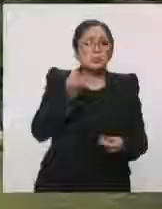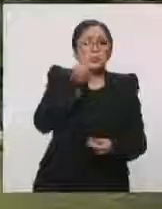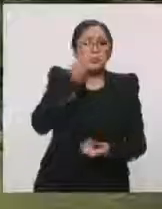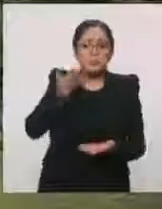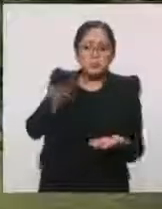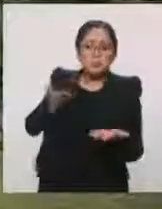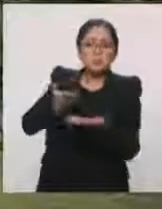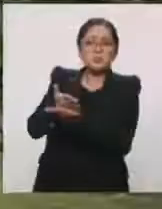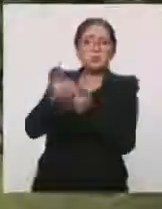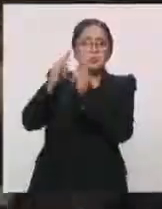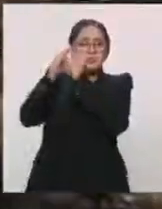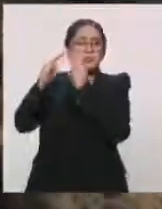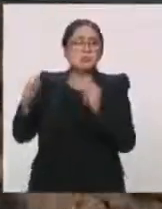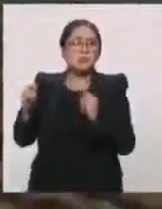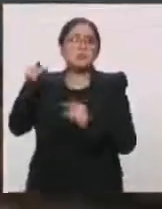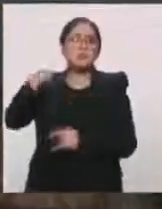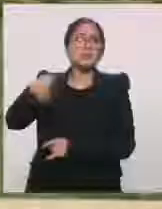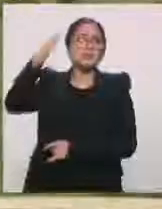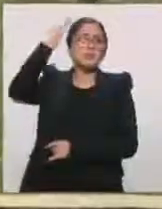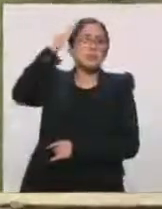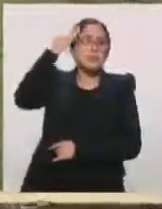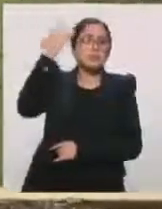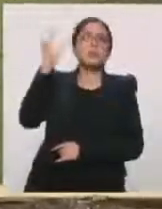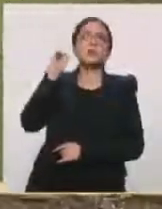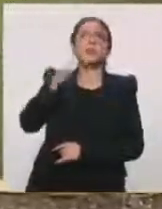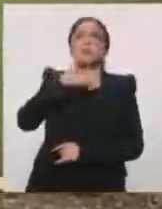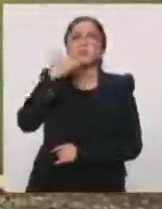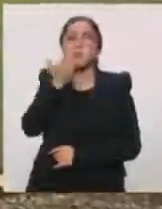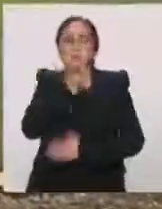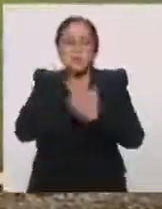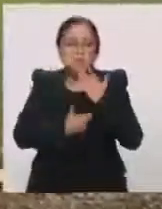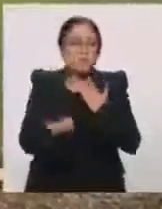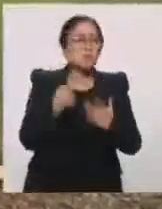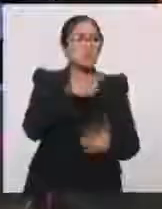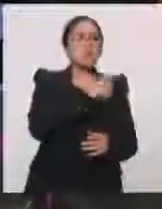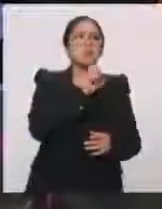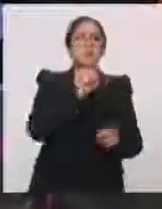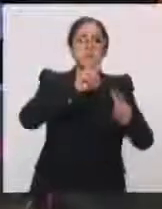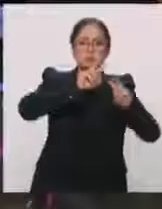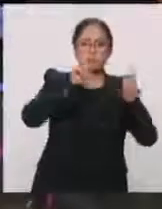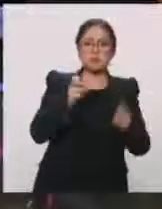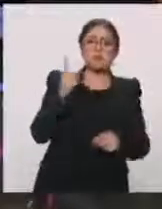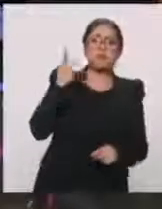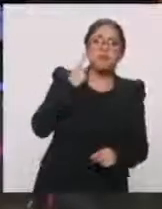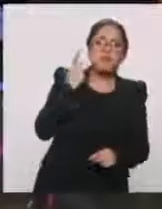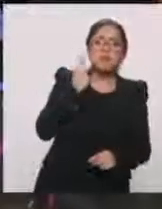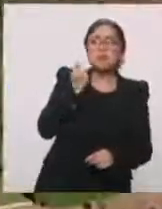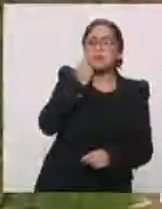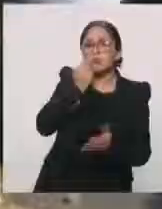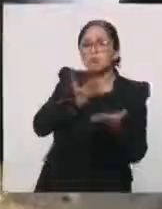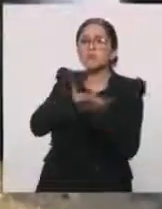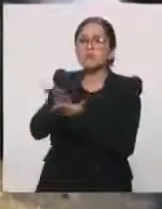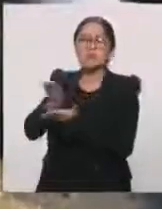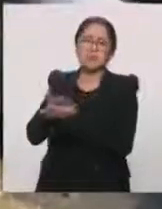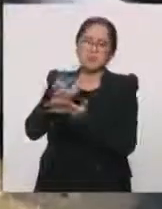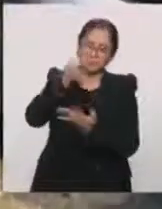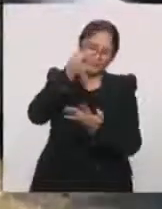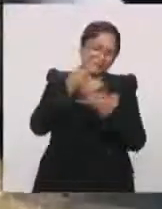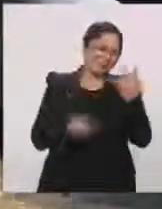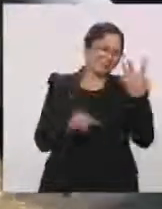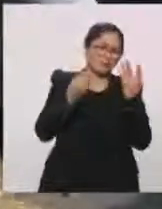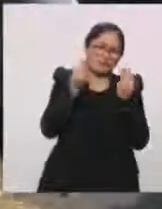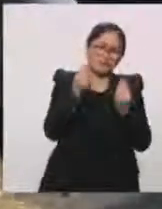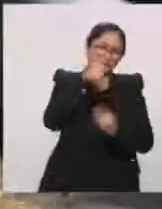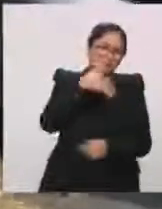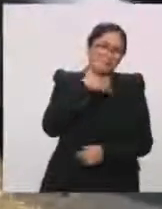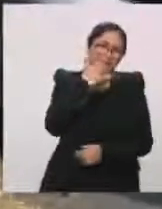por líderes que pues corruptos, por un mal uso de movimientos políticos, por en fin, pues por mucha corrupción.